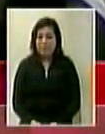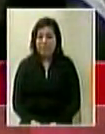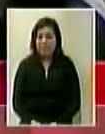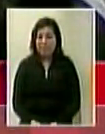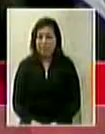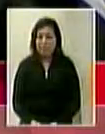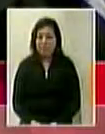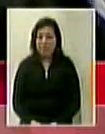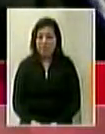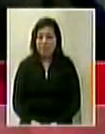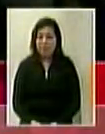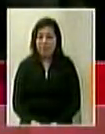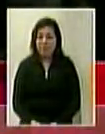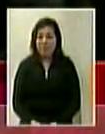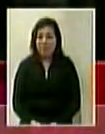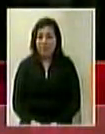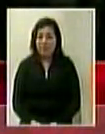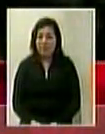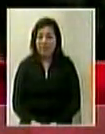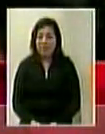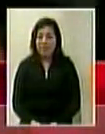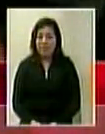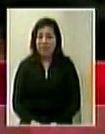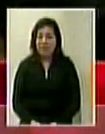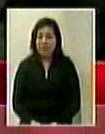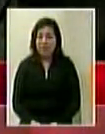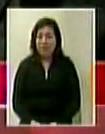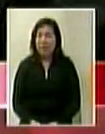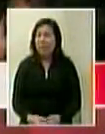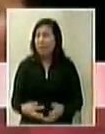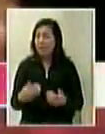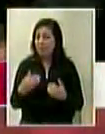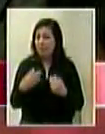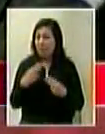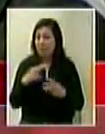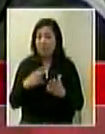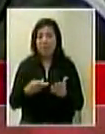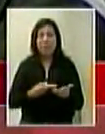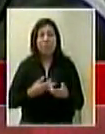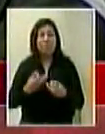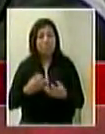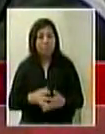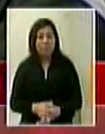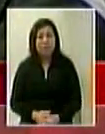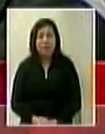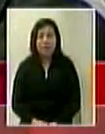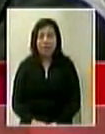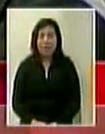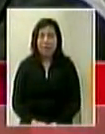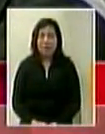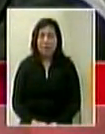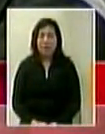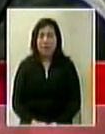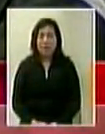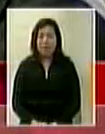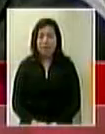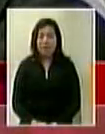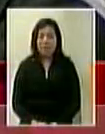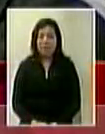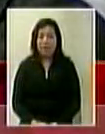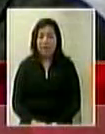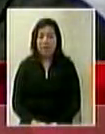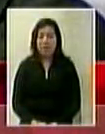igualdad respecto de todos los presos, pues. Entonces tenemos que revisar la visita de los narcotraficantes, la visita de los presos vinculados a los